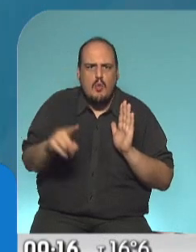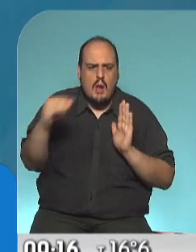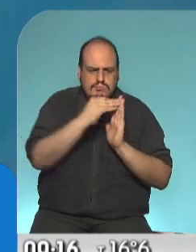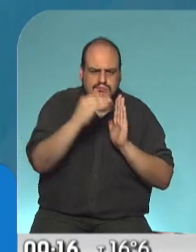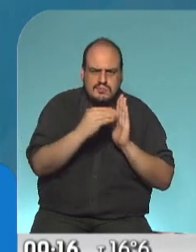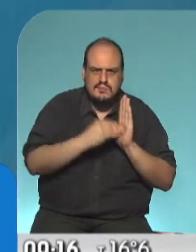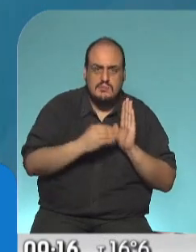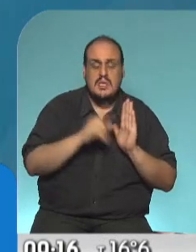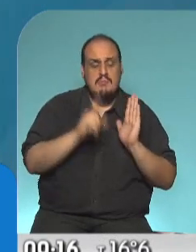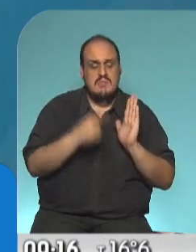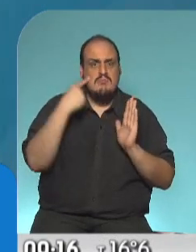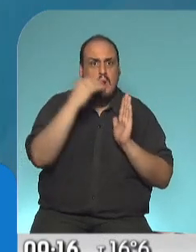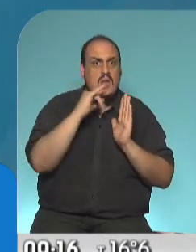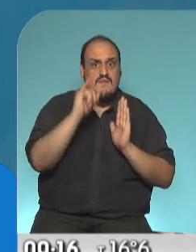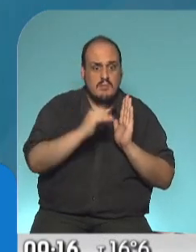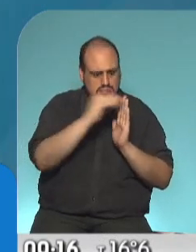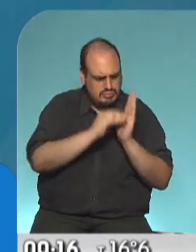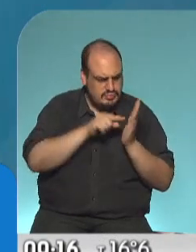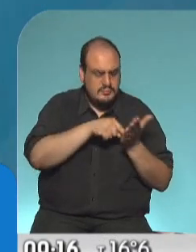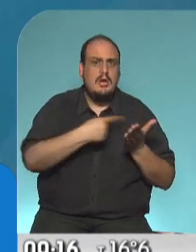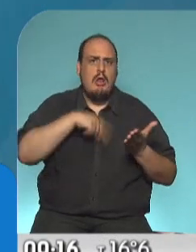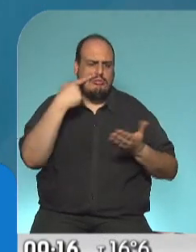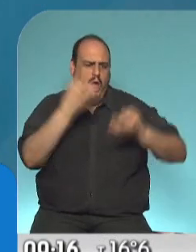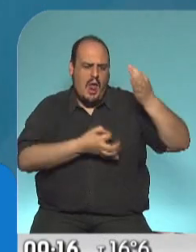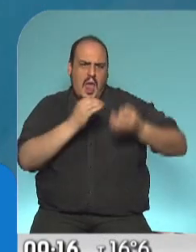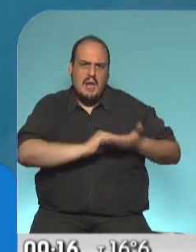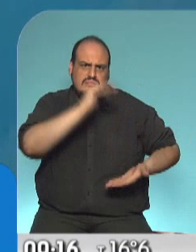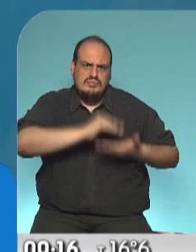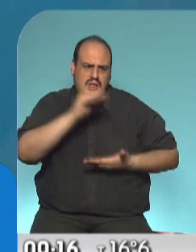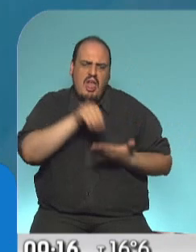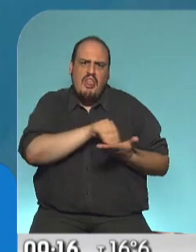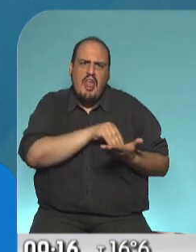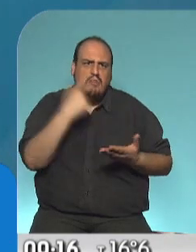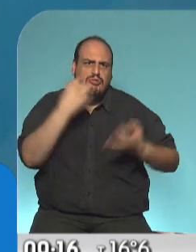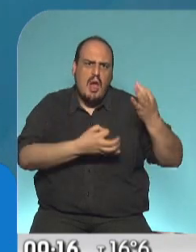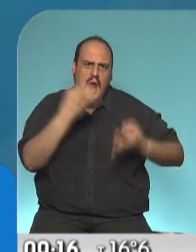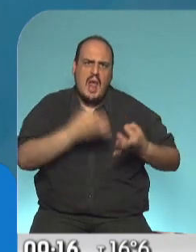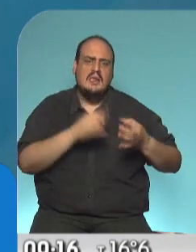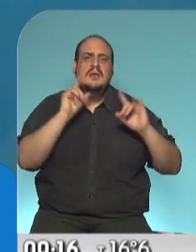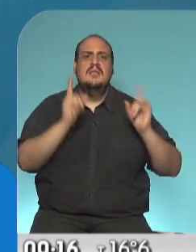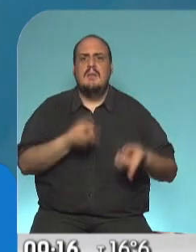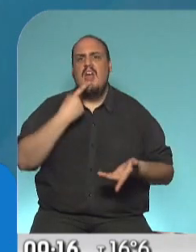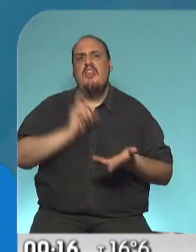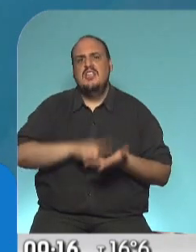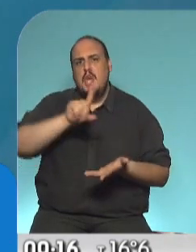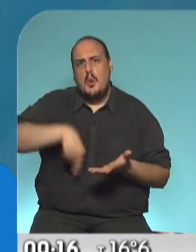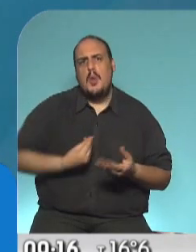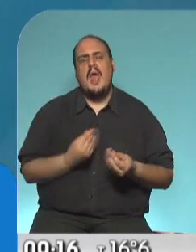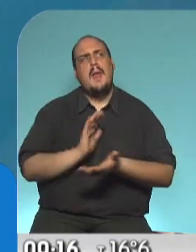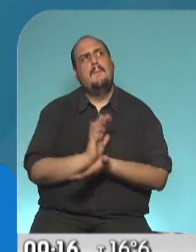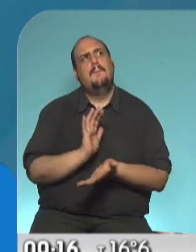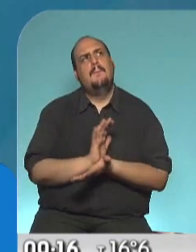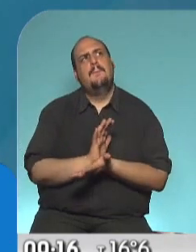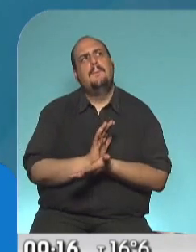análisis de la información tiene mucha investigación mucho análisis del dato de las tomas de decisiones no se realizan por